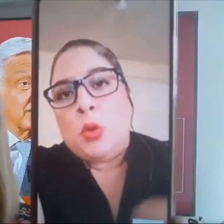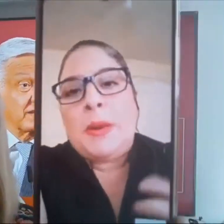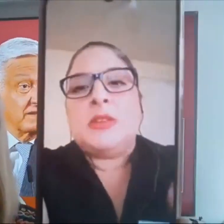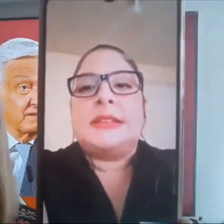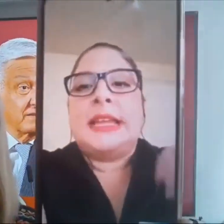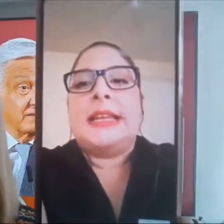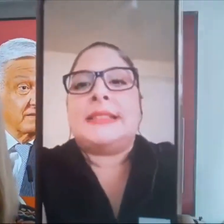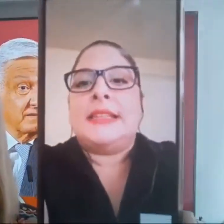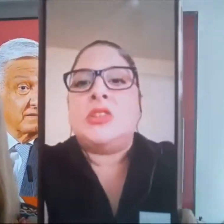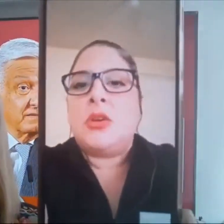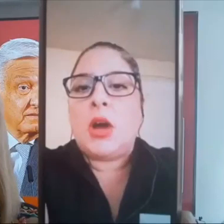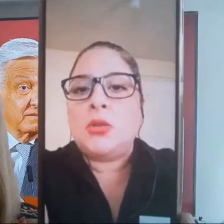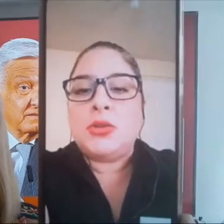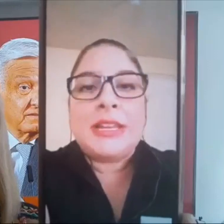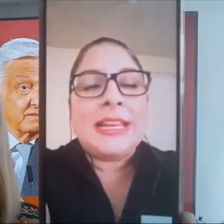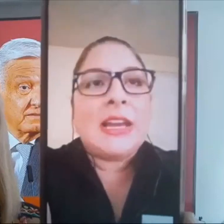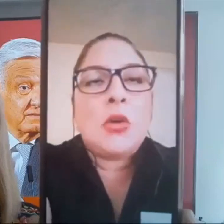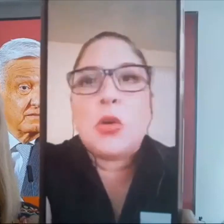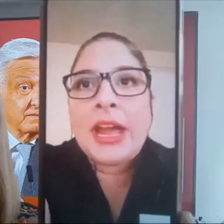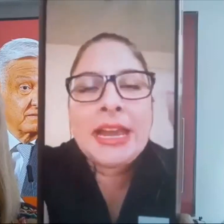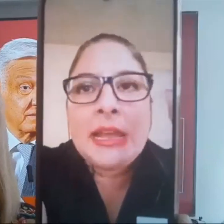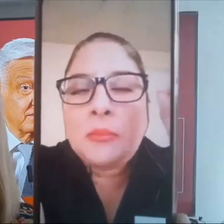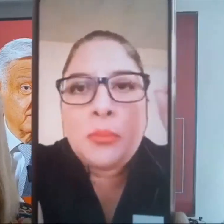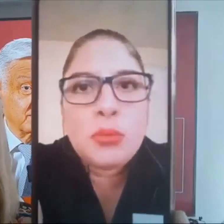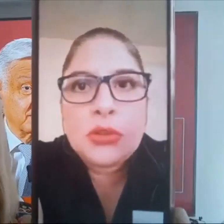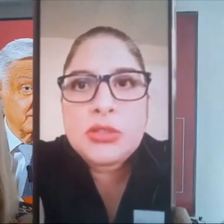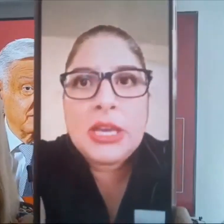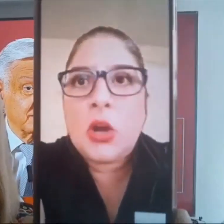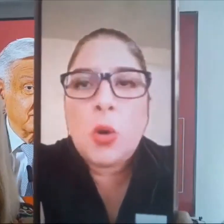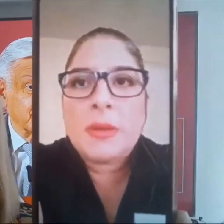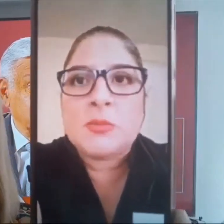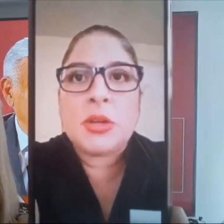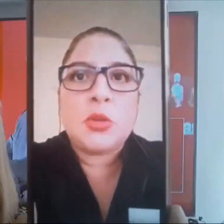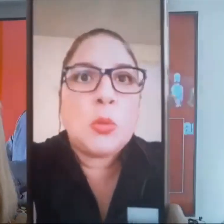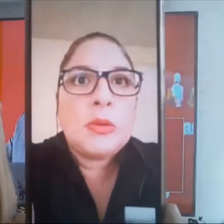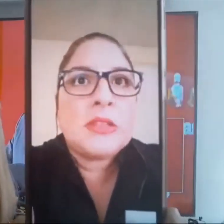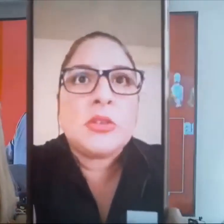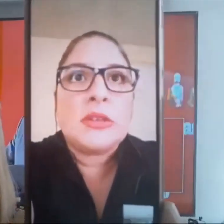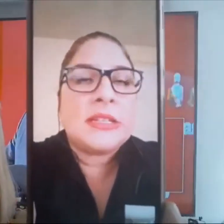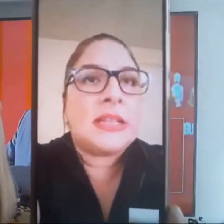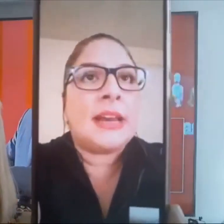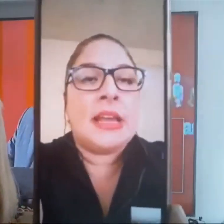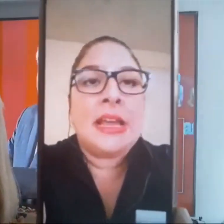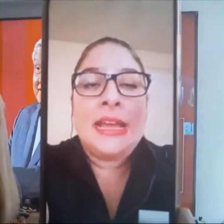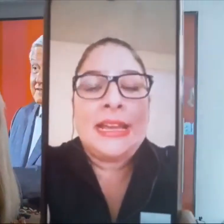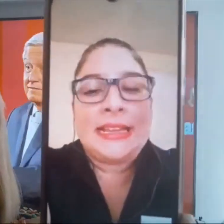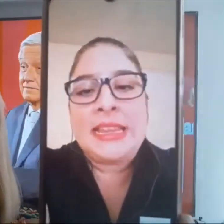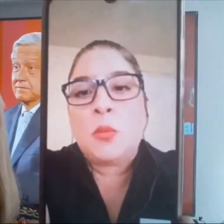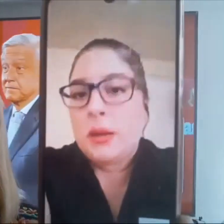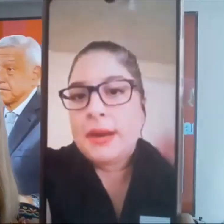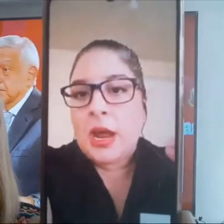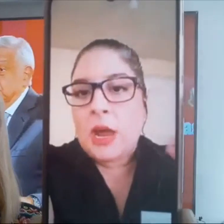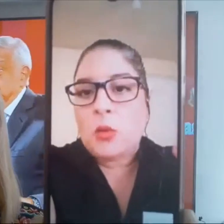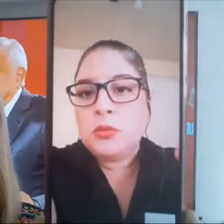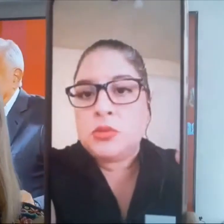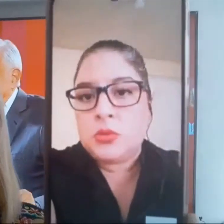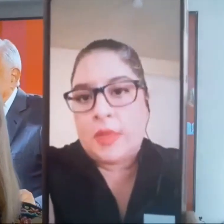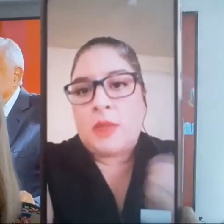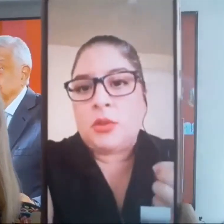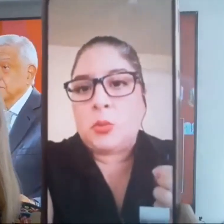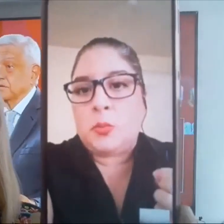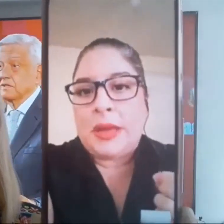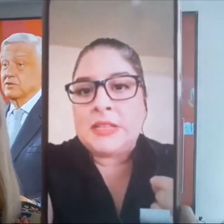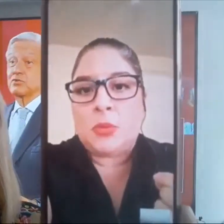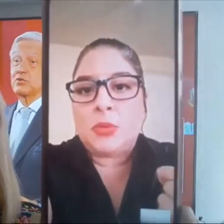Cuando un país solicita la extradición a otro, tiene que concordar en puntos y en comas, porque tú no puedes solicitar que te devuelvan a